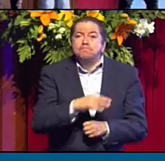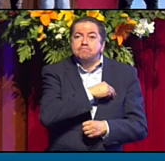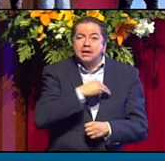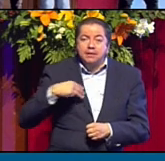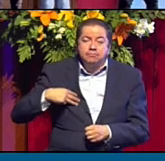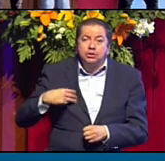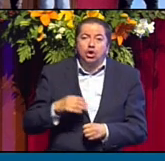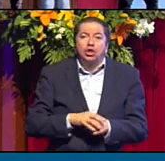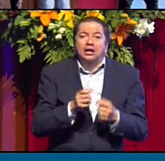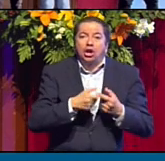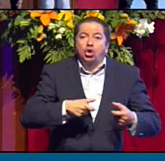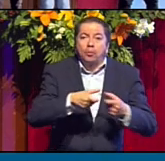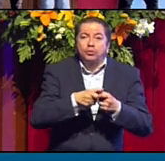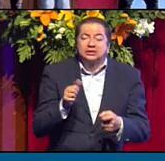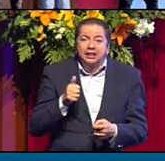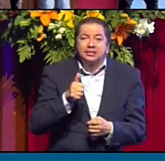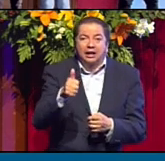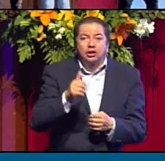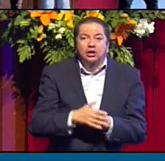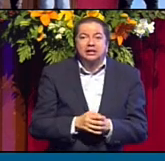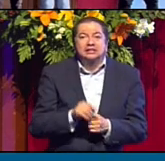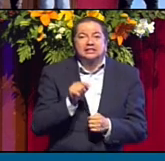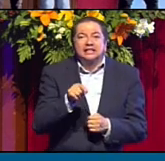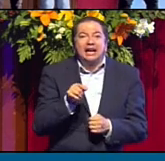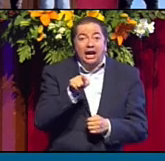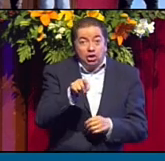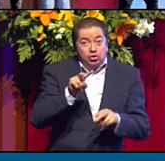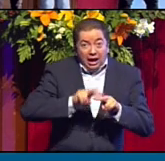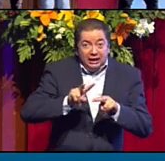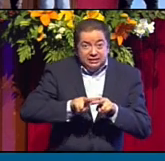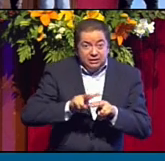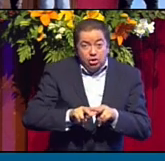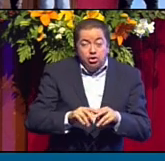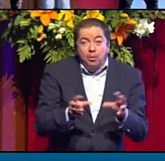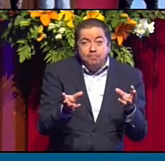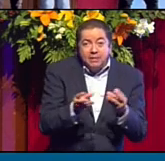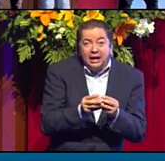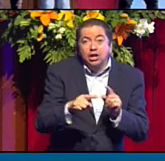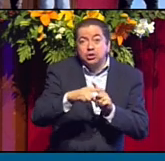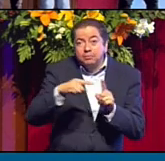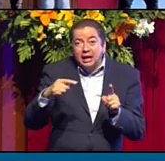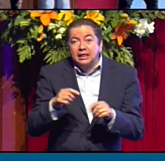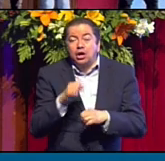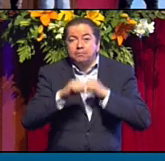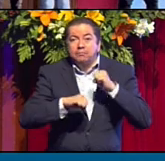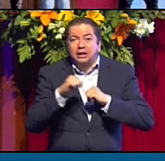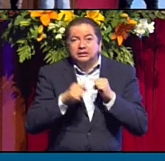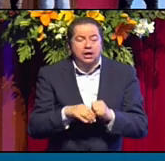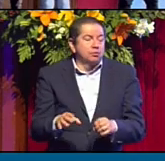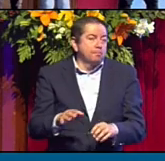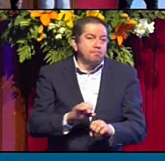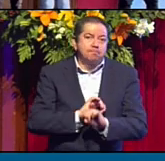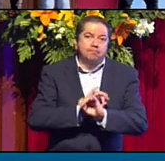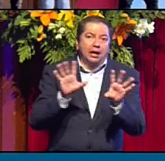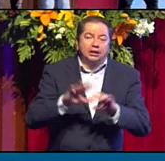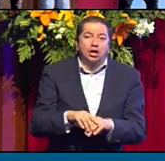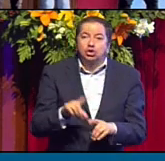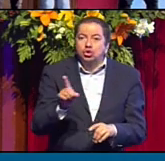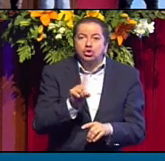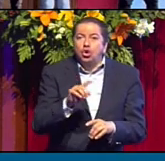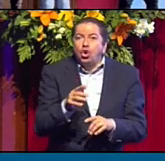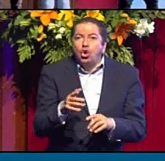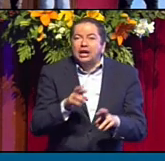de la corporación como director. Y la verdad es que lo que han hecho nuestros pequeños y medianos empresarios es maravilloso. Esto no tiene que ver con la